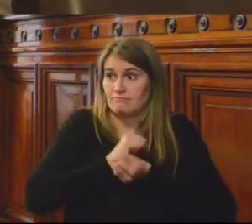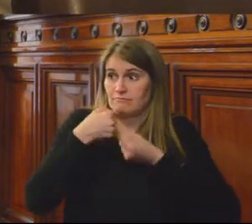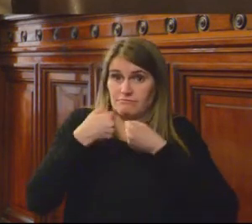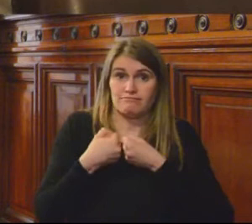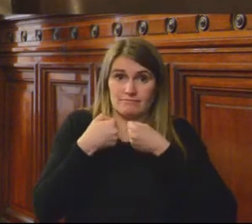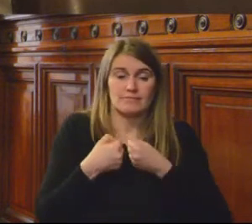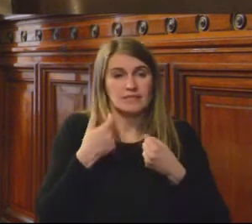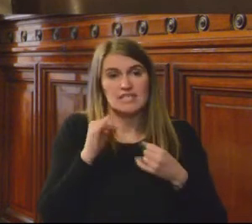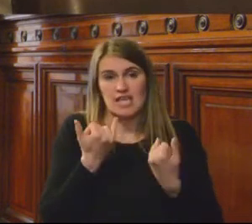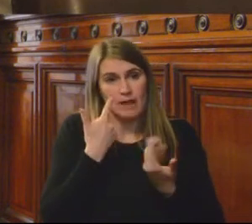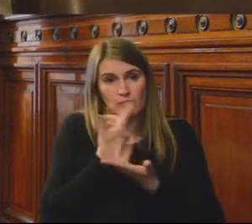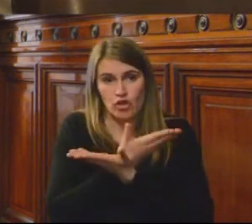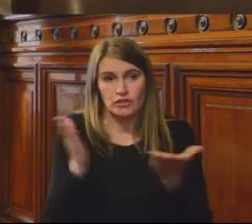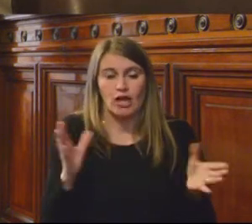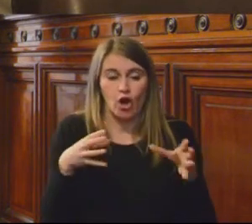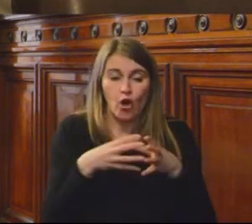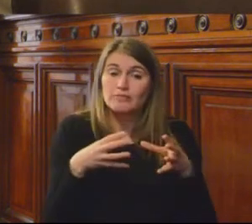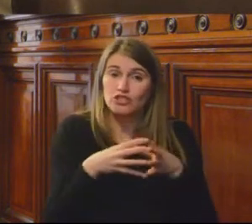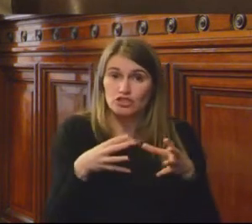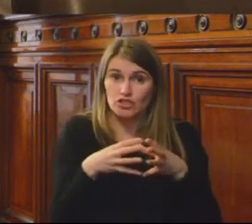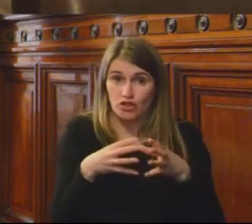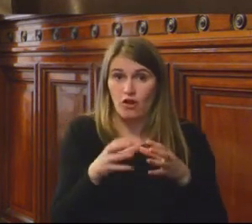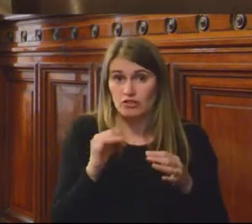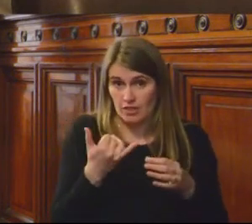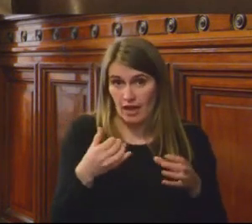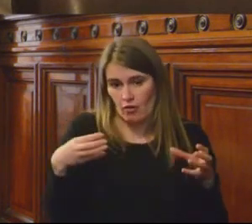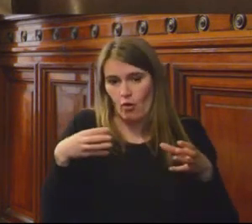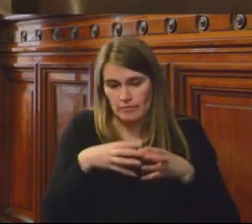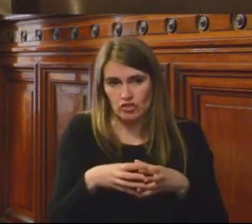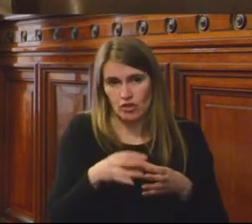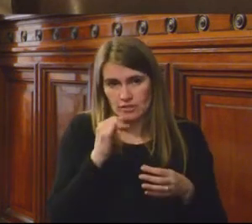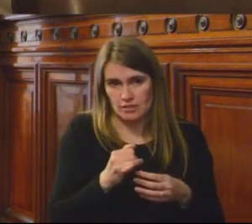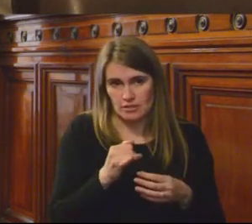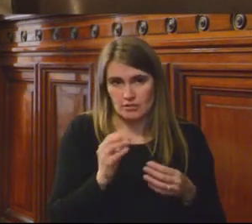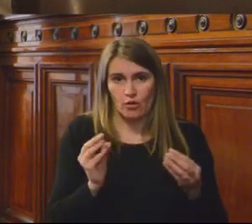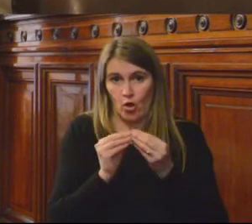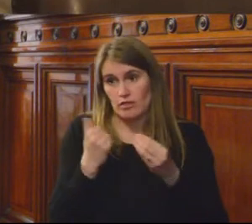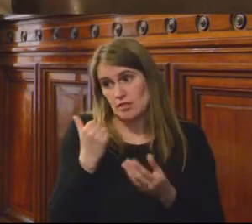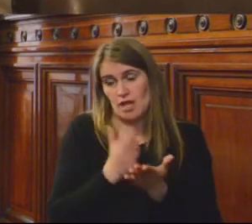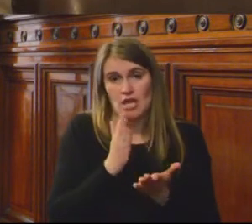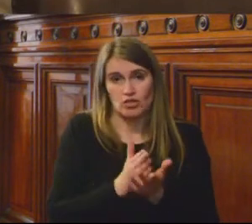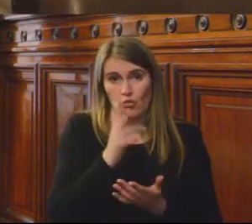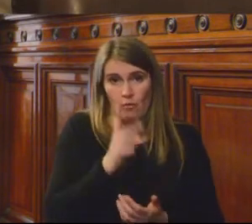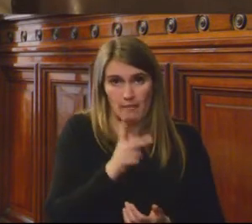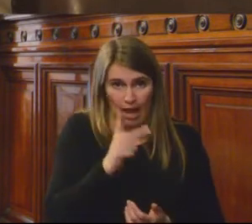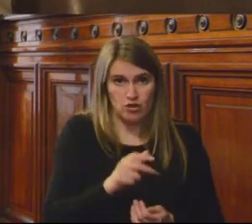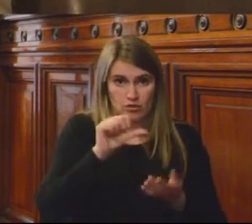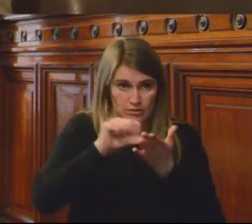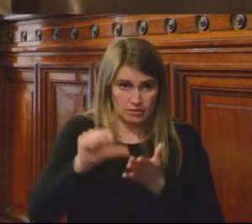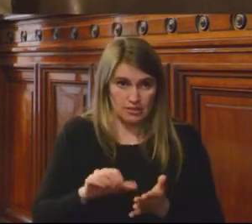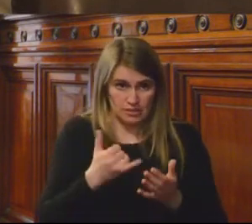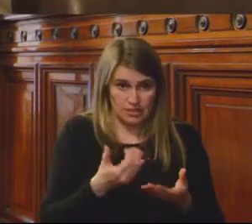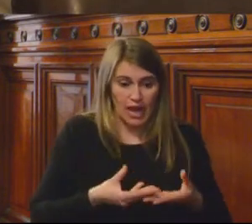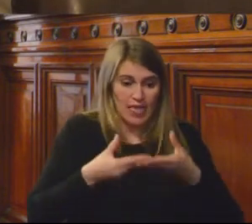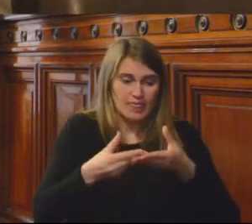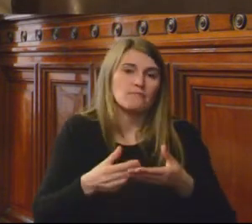hemos mostrado a la Comisión en el marco del procedimiento que tenemos ante la Corte Interamericana de Derechos Humanos y Medidas Provisionales. Le hemos entregado la capacidad